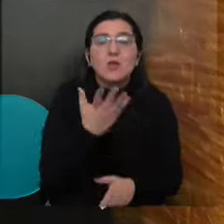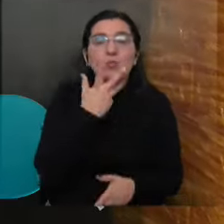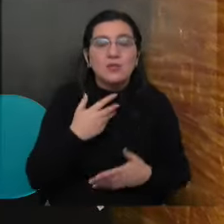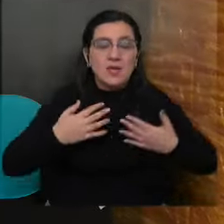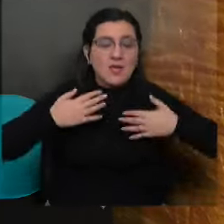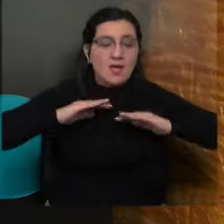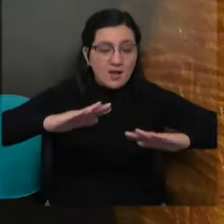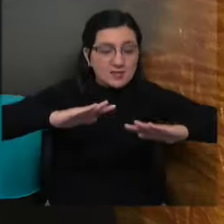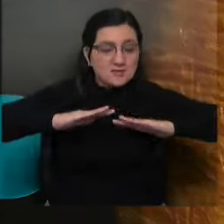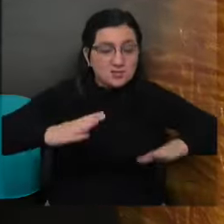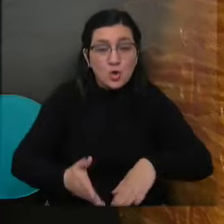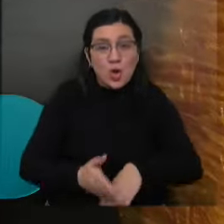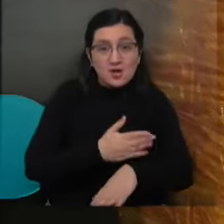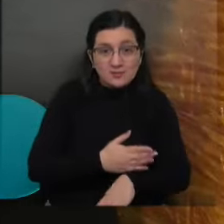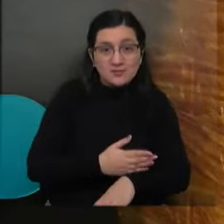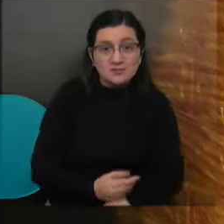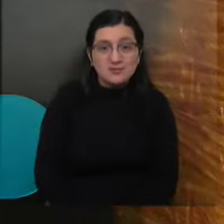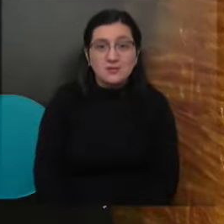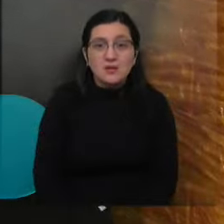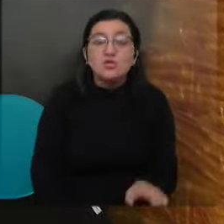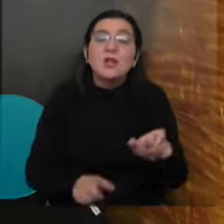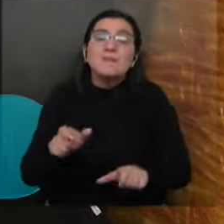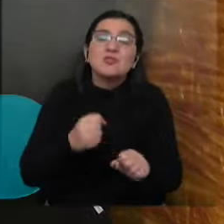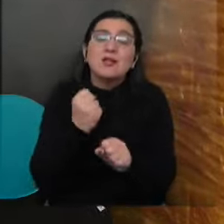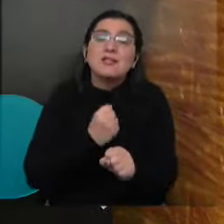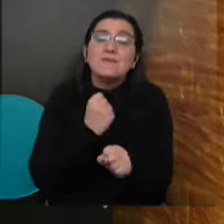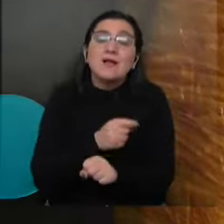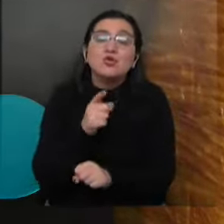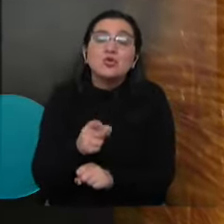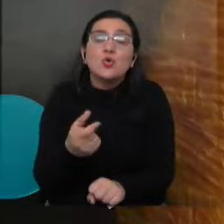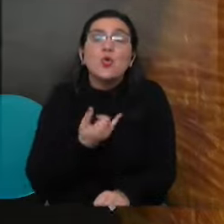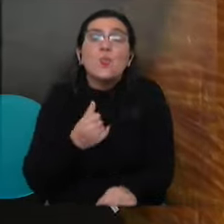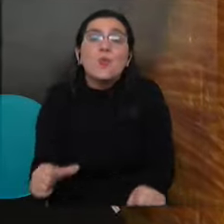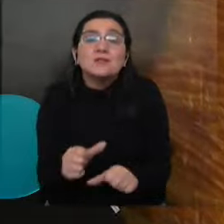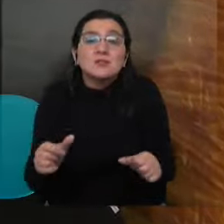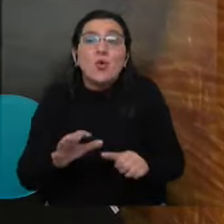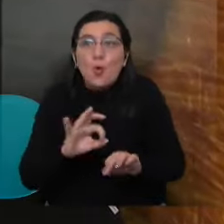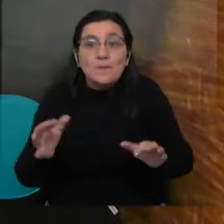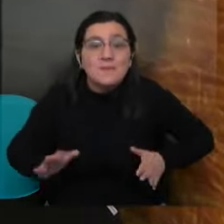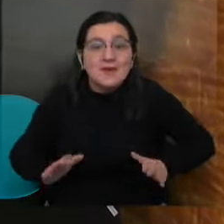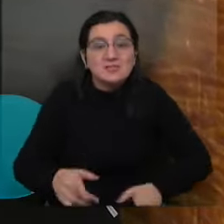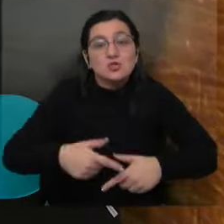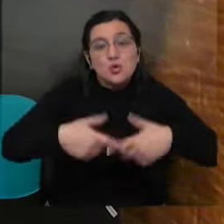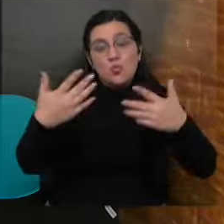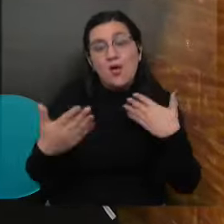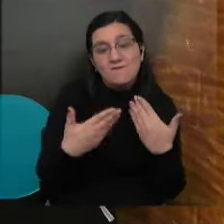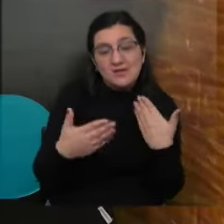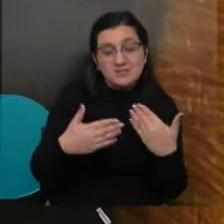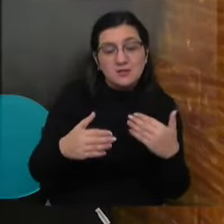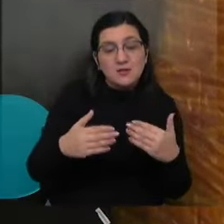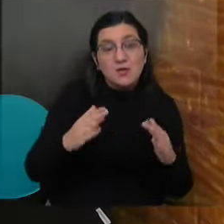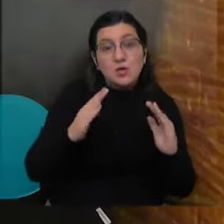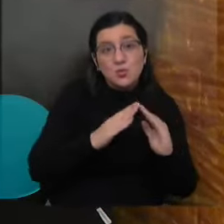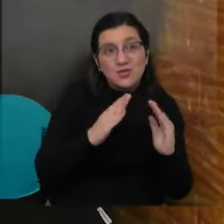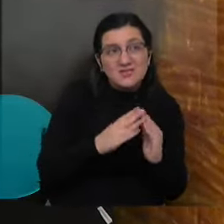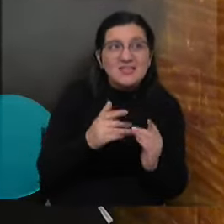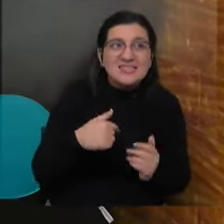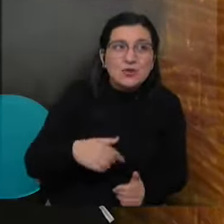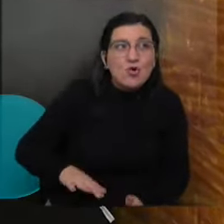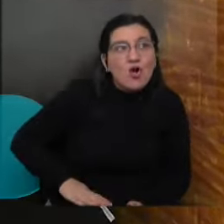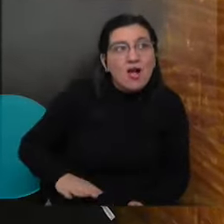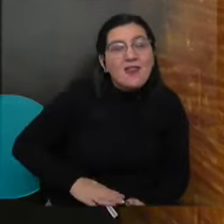cuerpo lo tomá desde ese lugar con la gente que trabaja contigo o en el momento de preparar un show lo hablás en tu casa con un amigo con un famili de tengo ganas